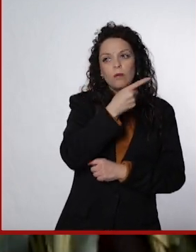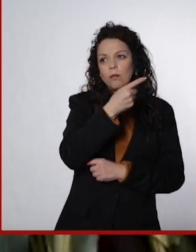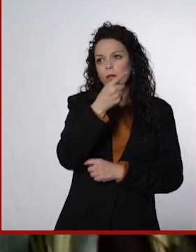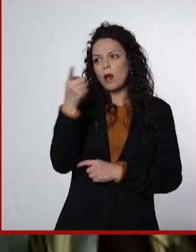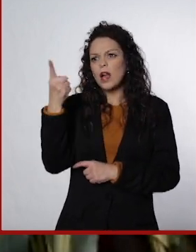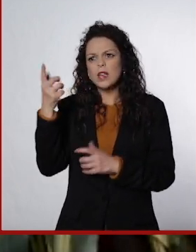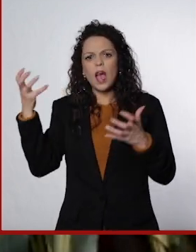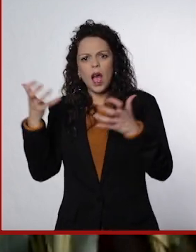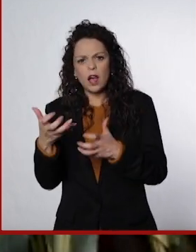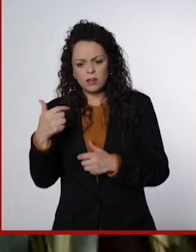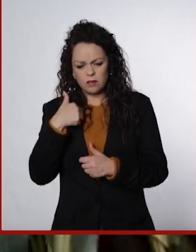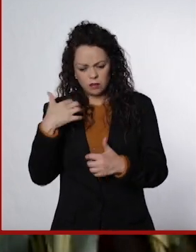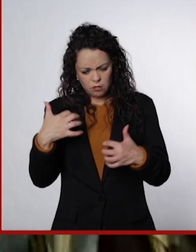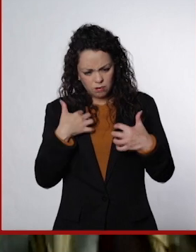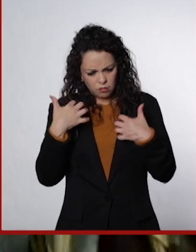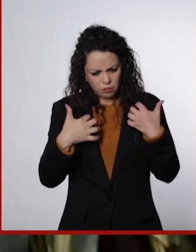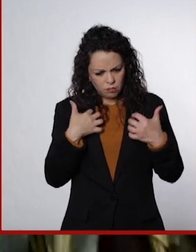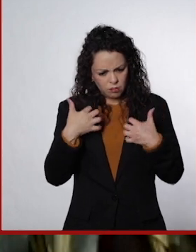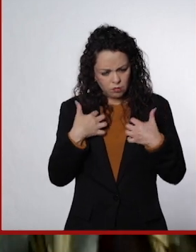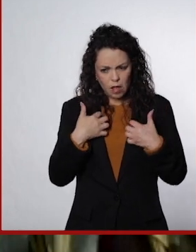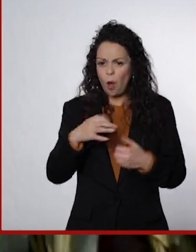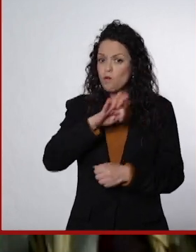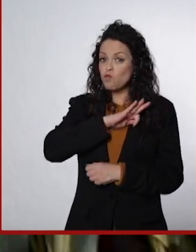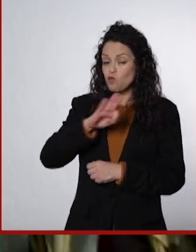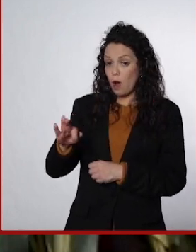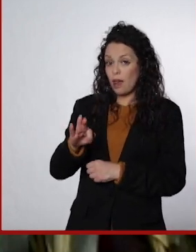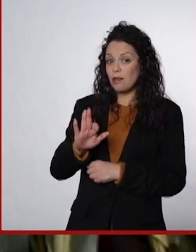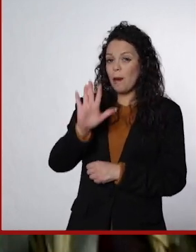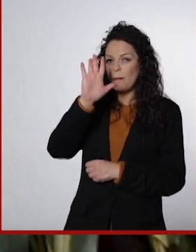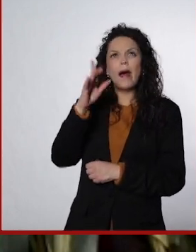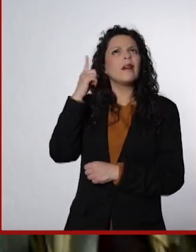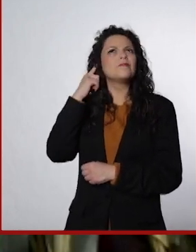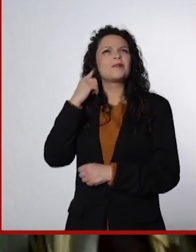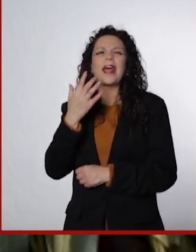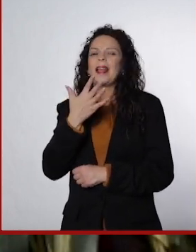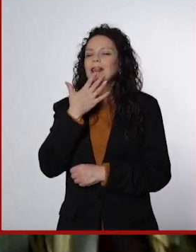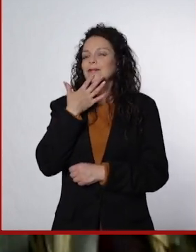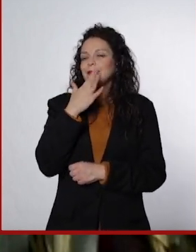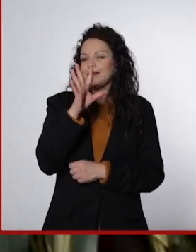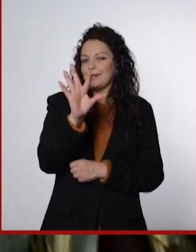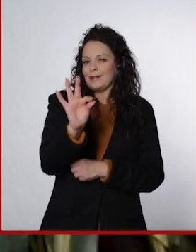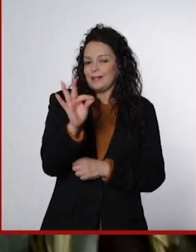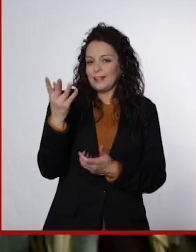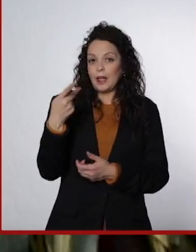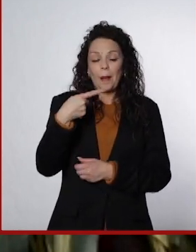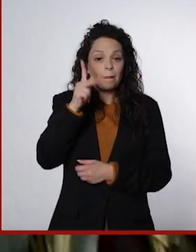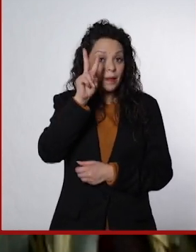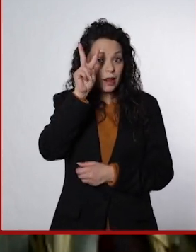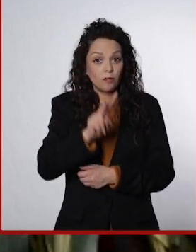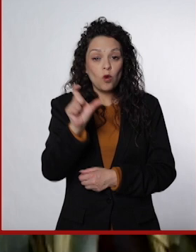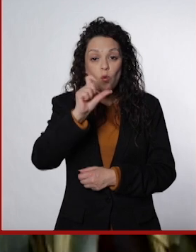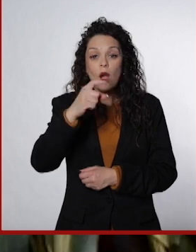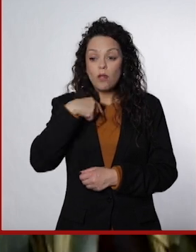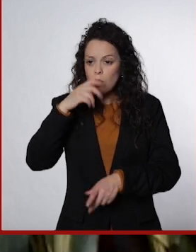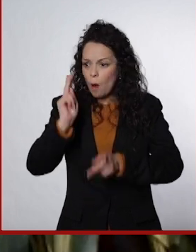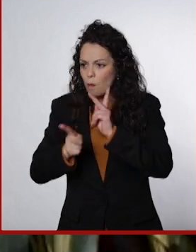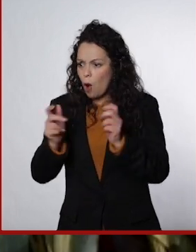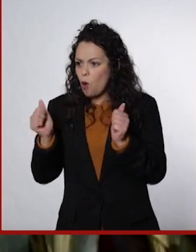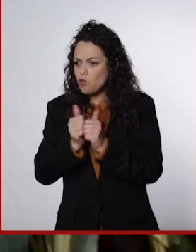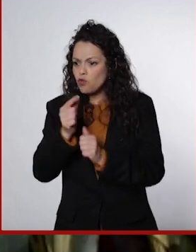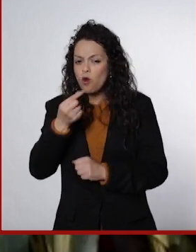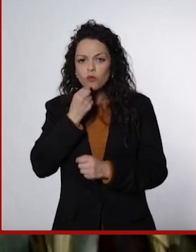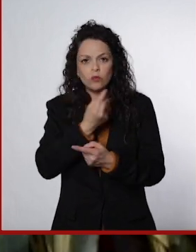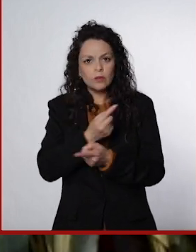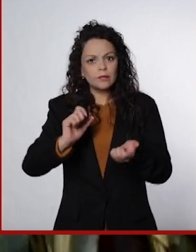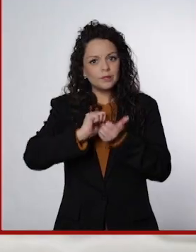malestar, no sé, a lo mejor puede sonar sencillo, pero casi nunca hacemos eso. Yo cuando platico o he platicado con adolescentes, muy a menudo